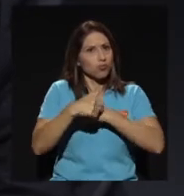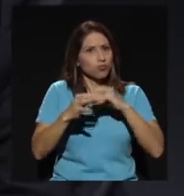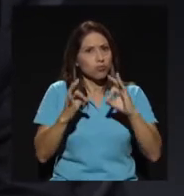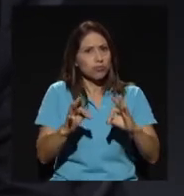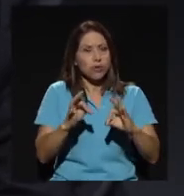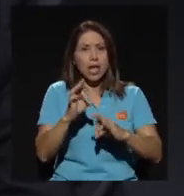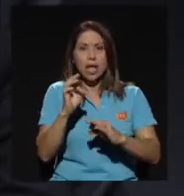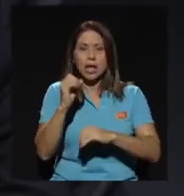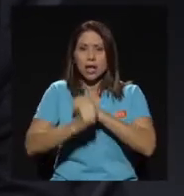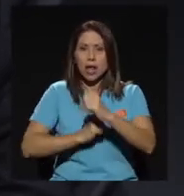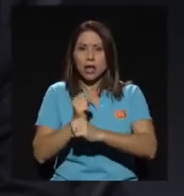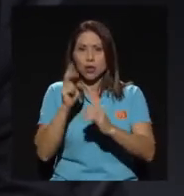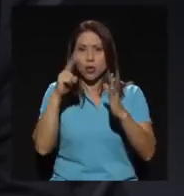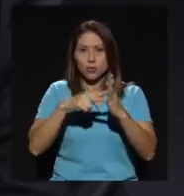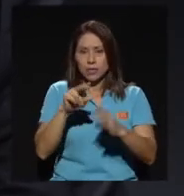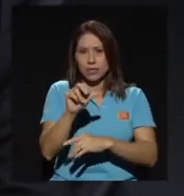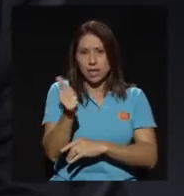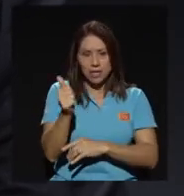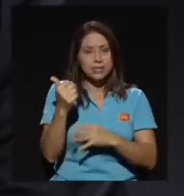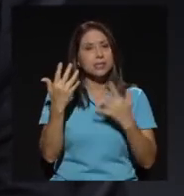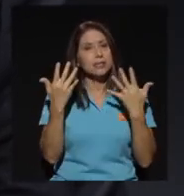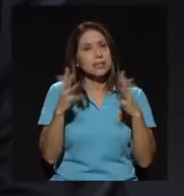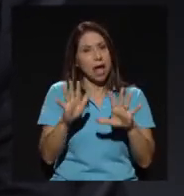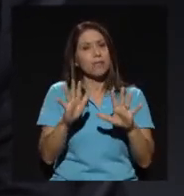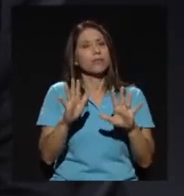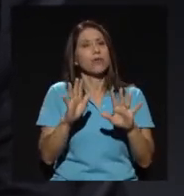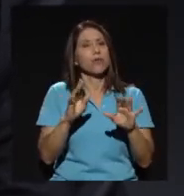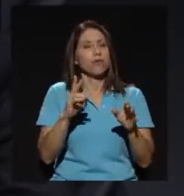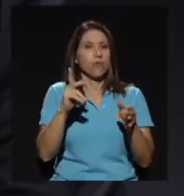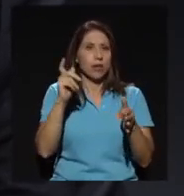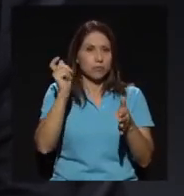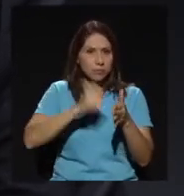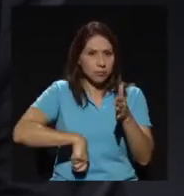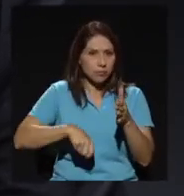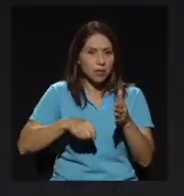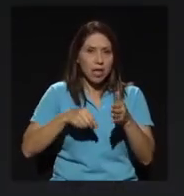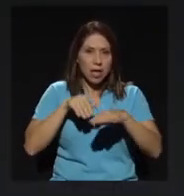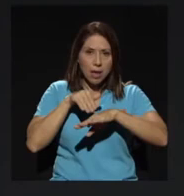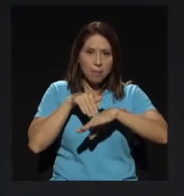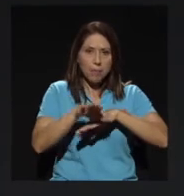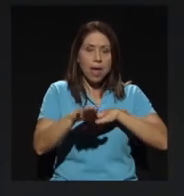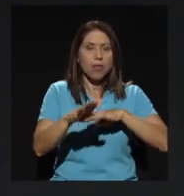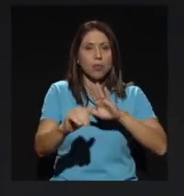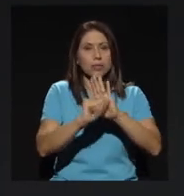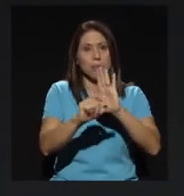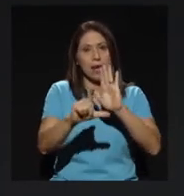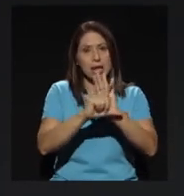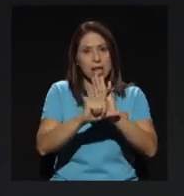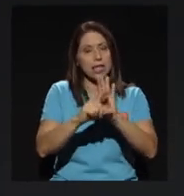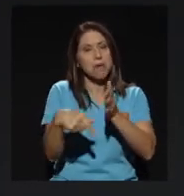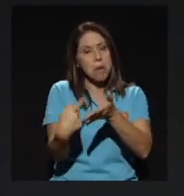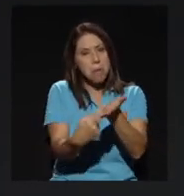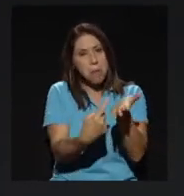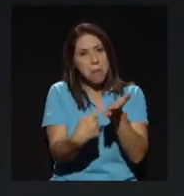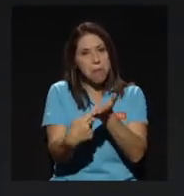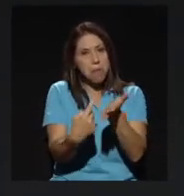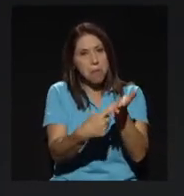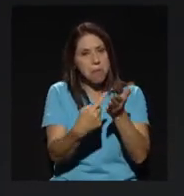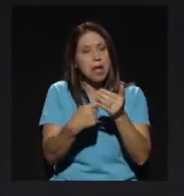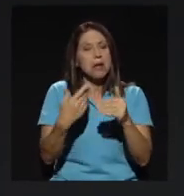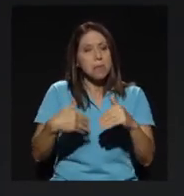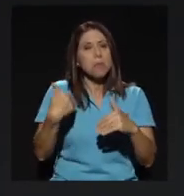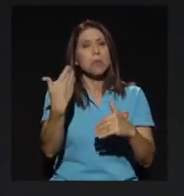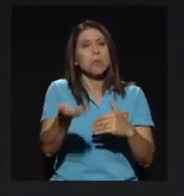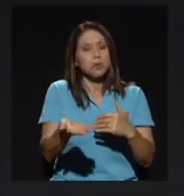enviado a cómo se llama fue suscrito y enviado a la asamblea legislativa y posteriormente ya nos